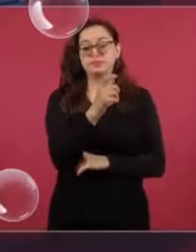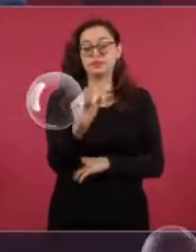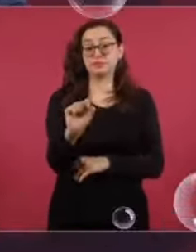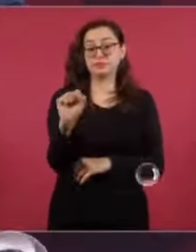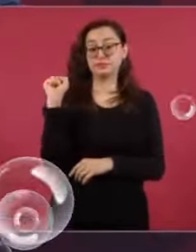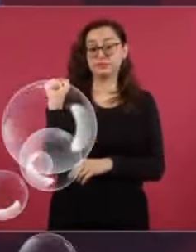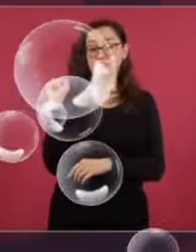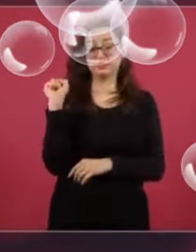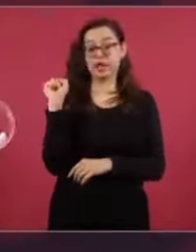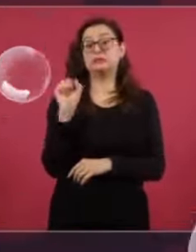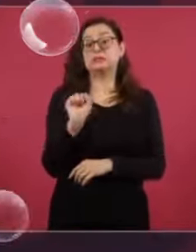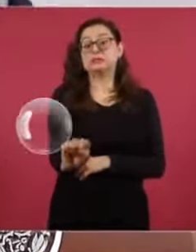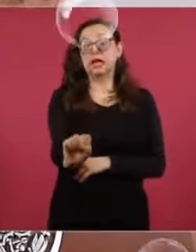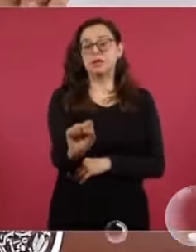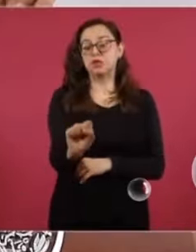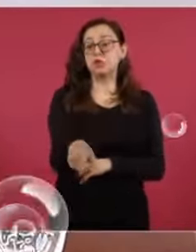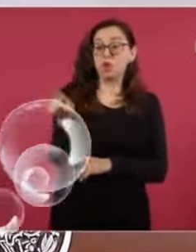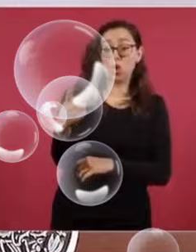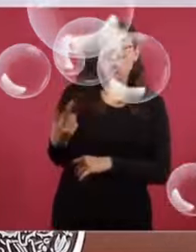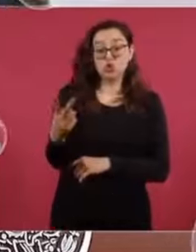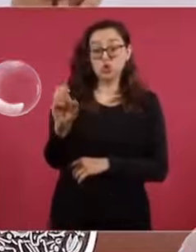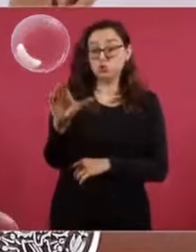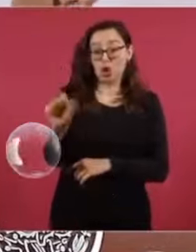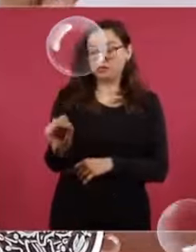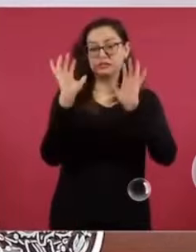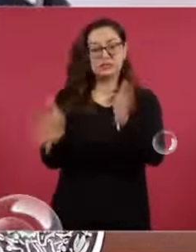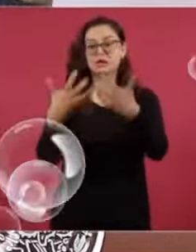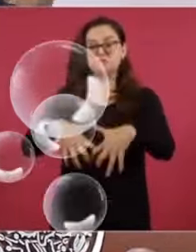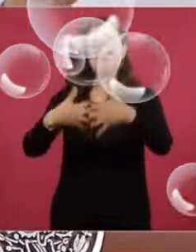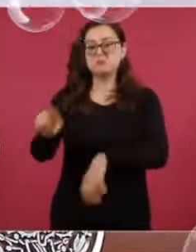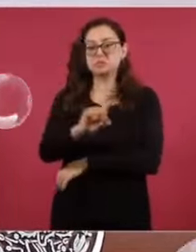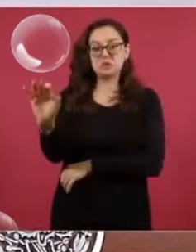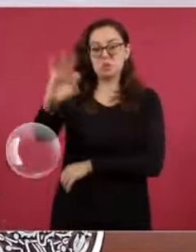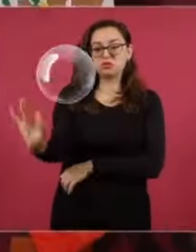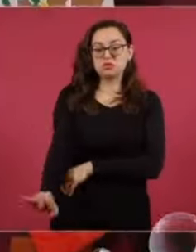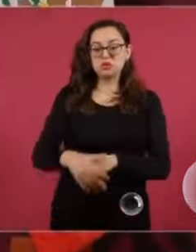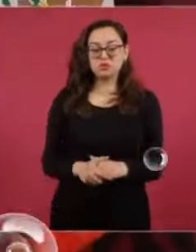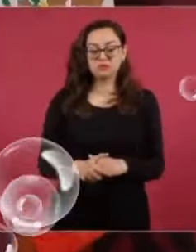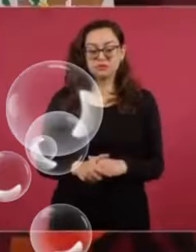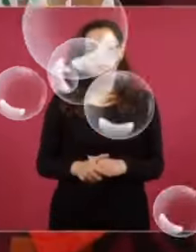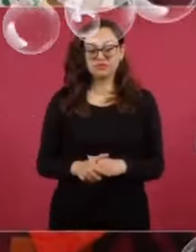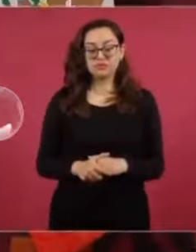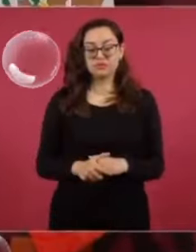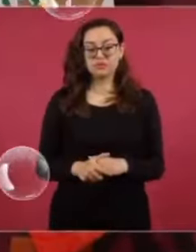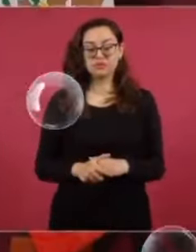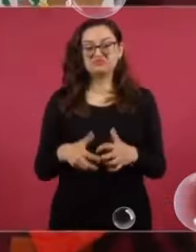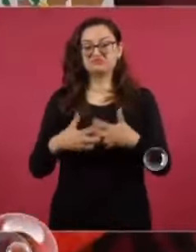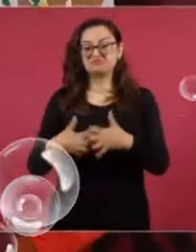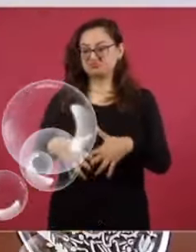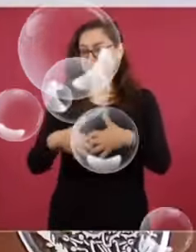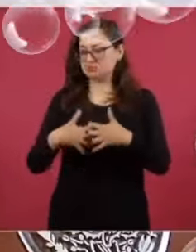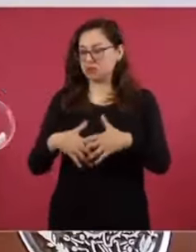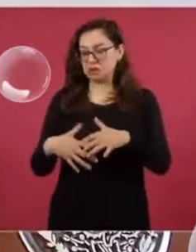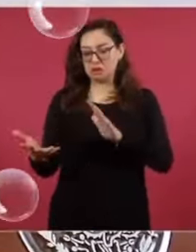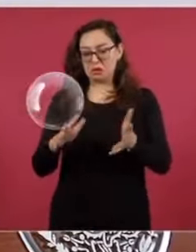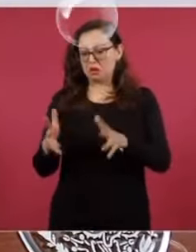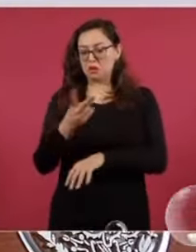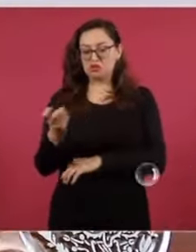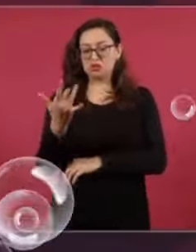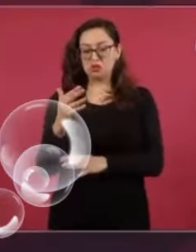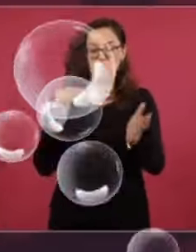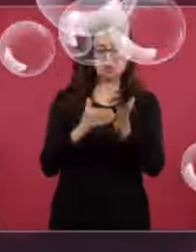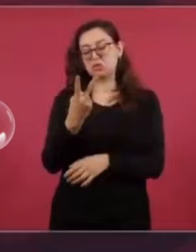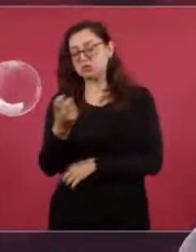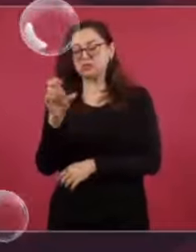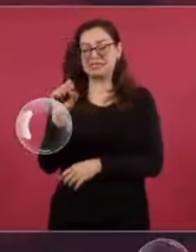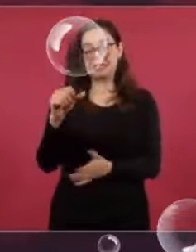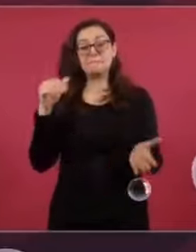sábado ya empieza a producir completo toda la refinería de Dos Bocas, va a producir como 250 mil,